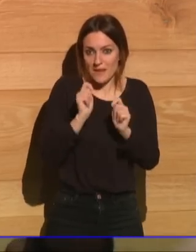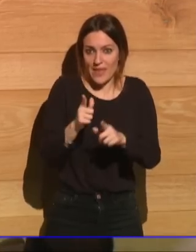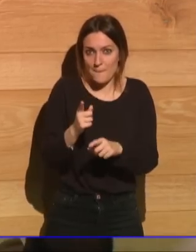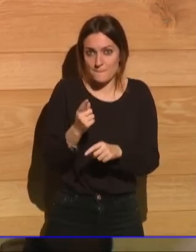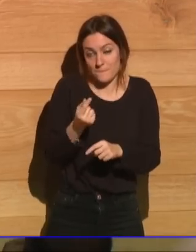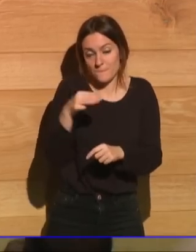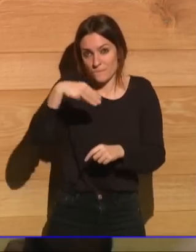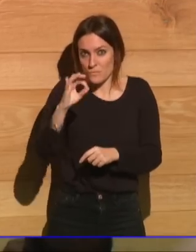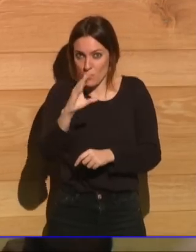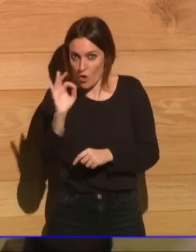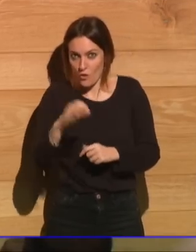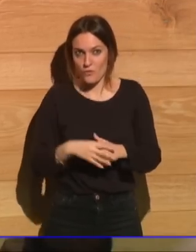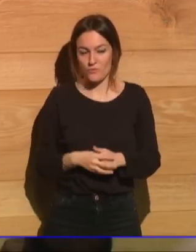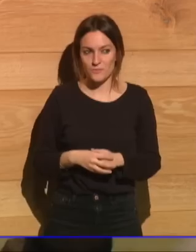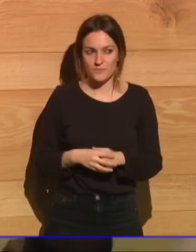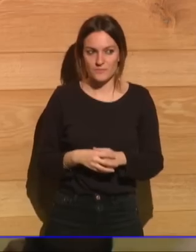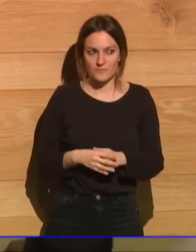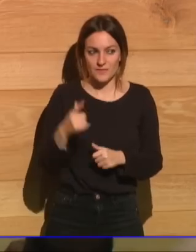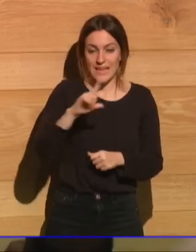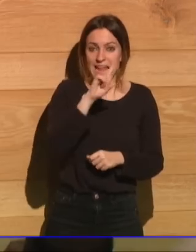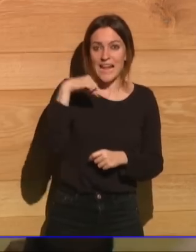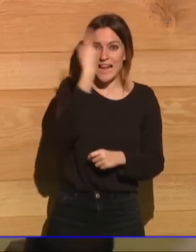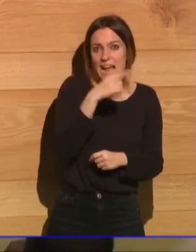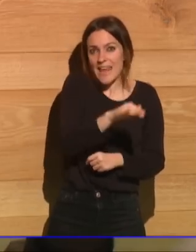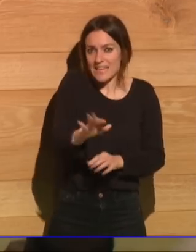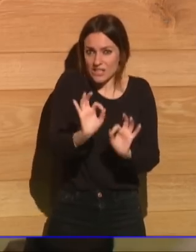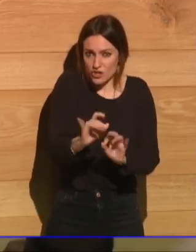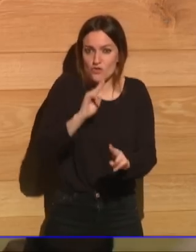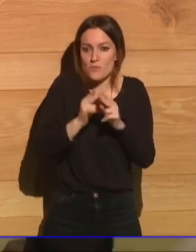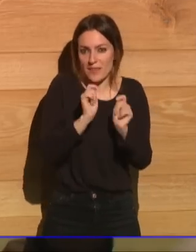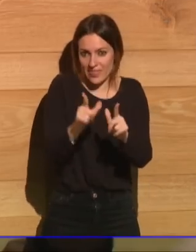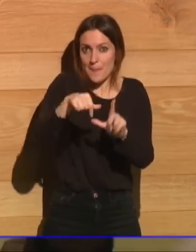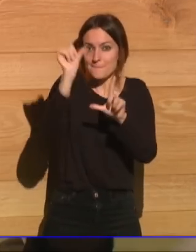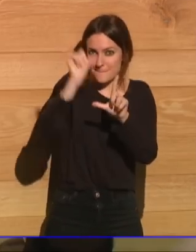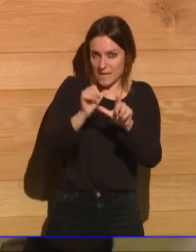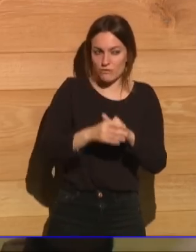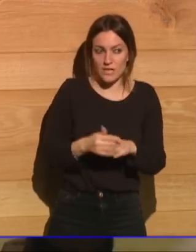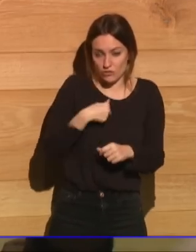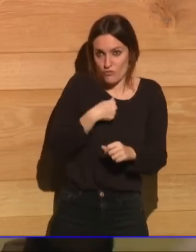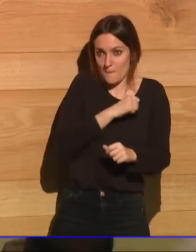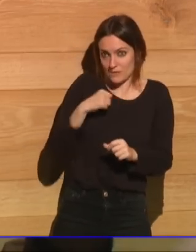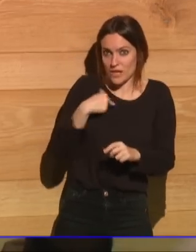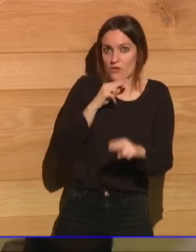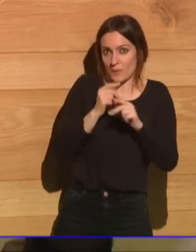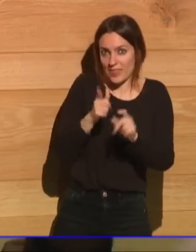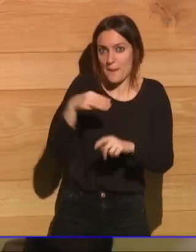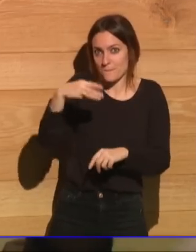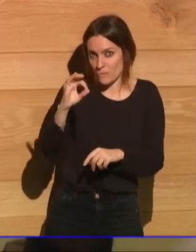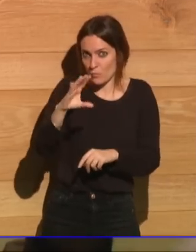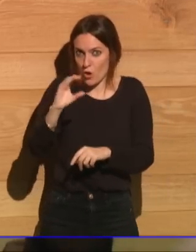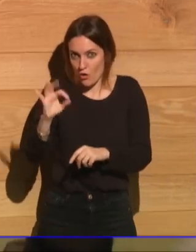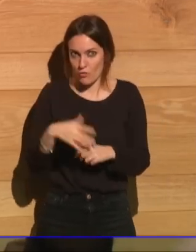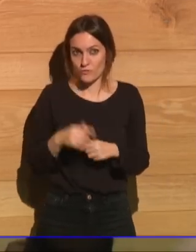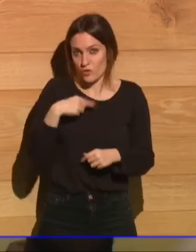un resignado. Es un- Sí, Cara sí. de niño le llaman, cara de niño en la película. Cara de Eso es, niño le baby. llaman el moco, le cara, llamaba de, yo. cara de niño le llaman. Pues Yo no es- le respeté a ese.